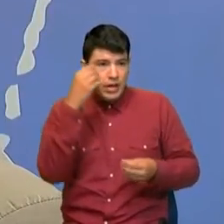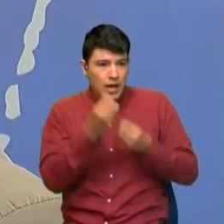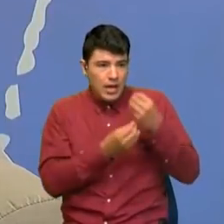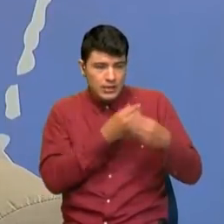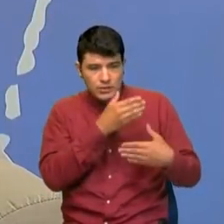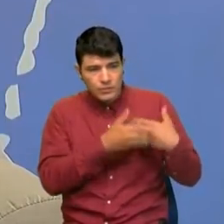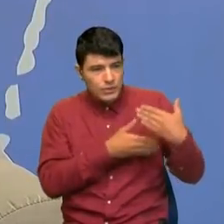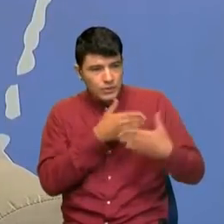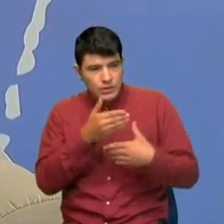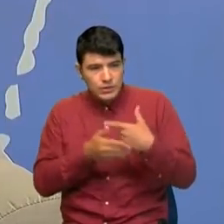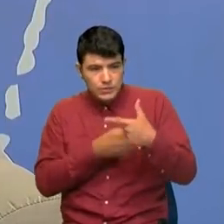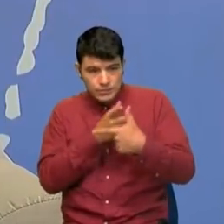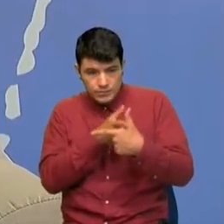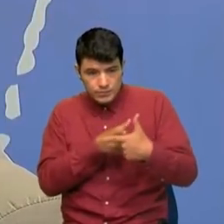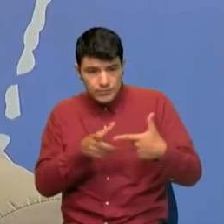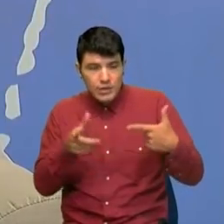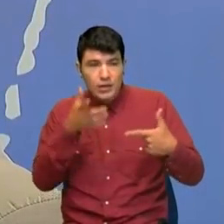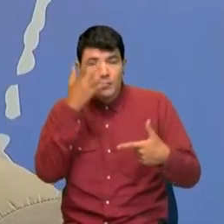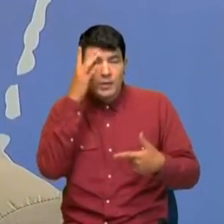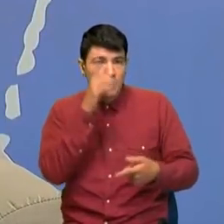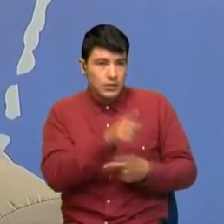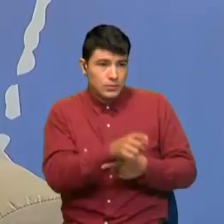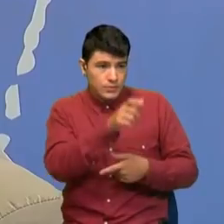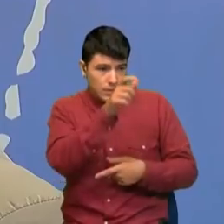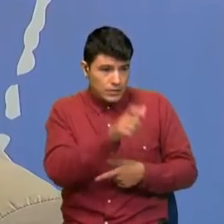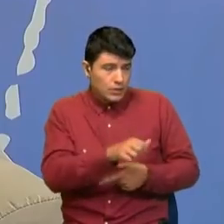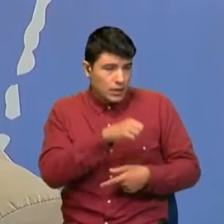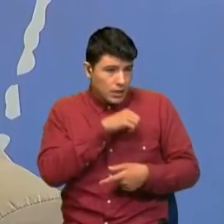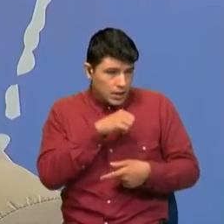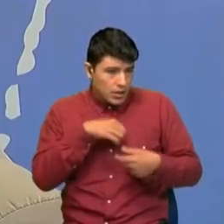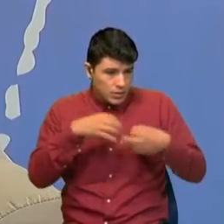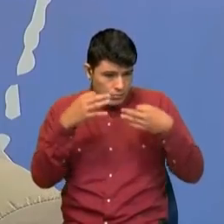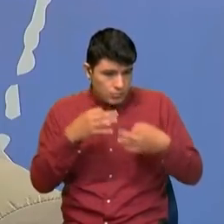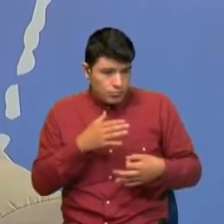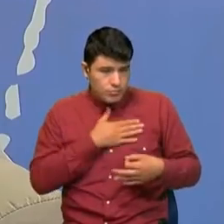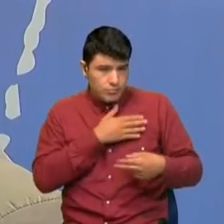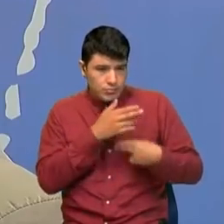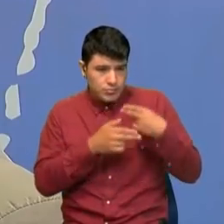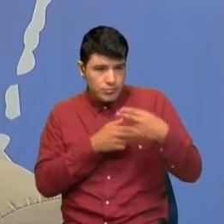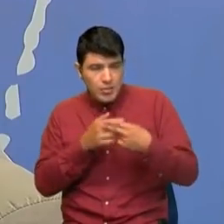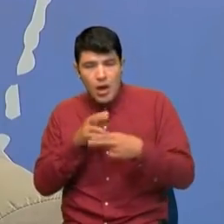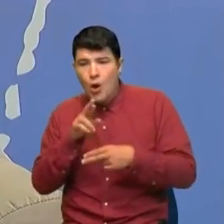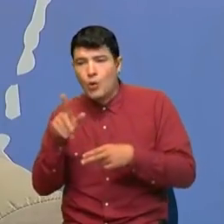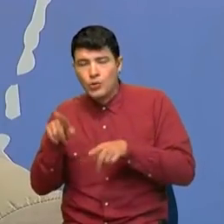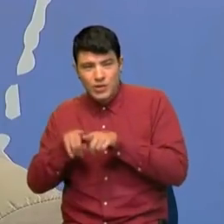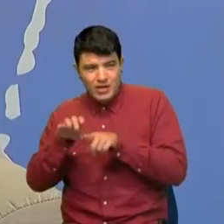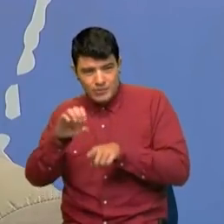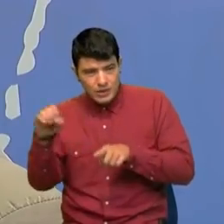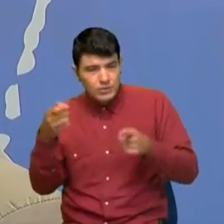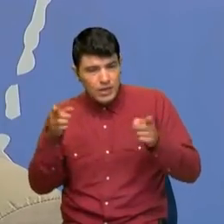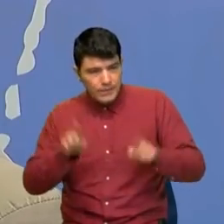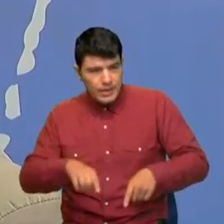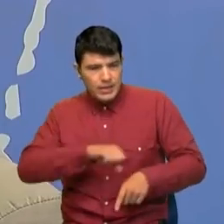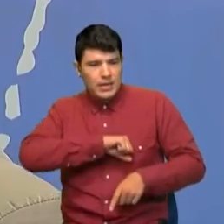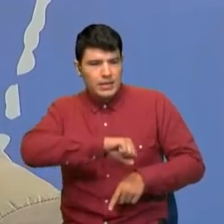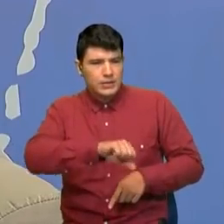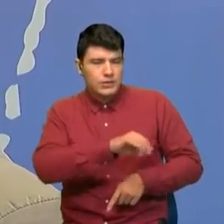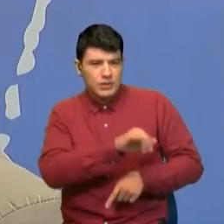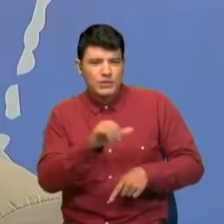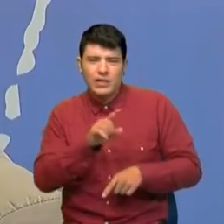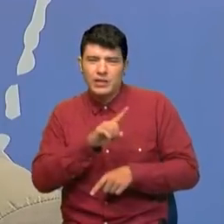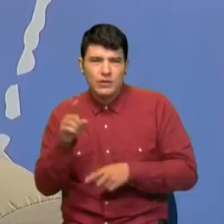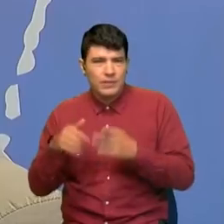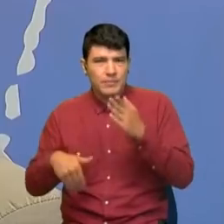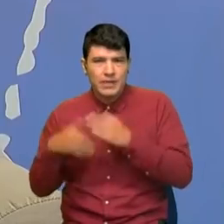través de la sucesión, ya que él tiene, pues, un justo título como heredero en esa situación y no entrar como en un conflicto ya civil respecto